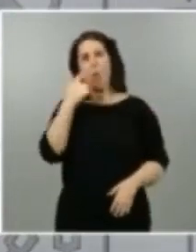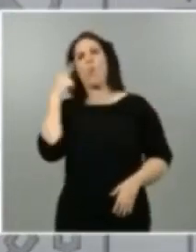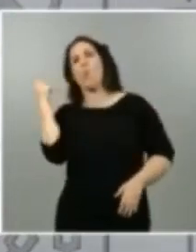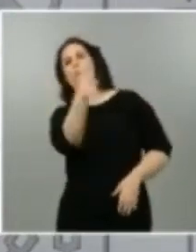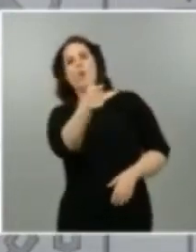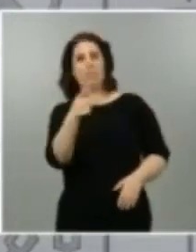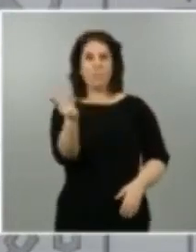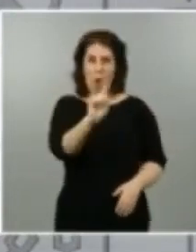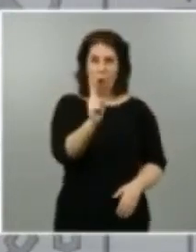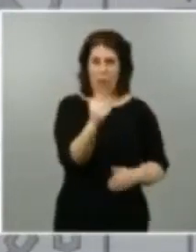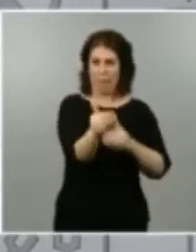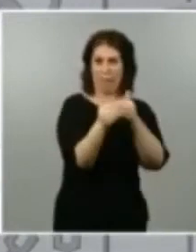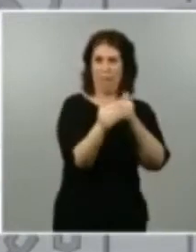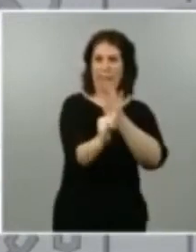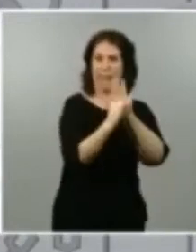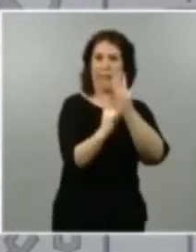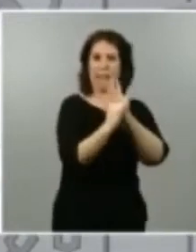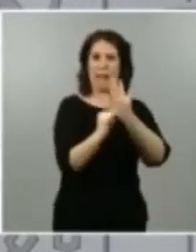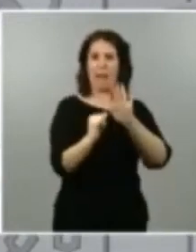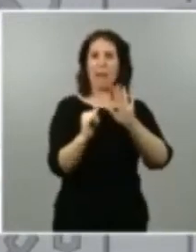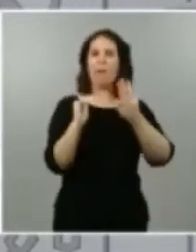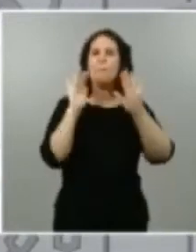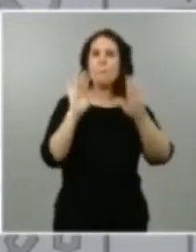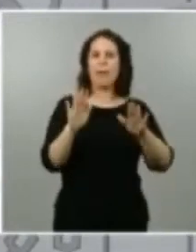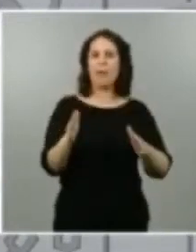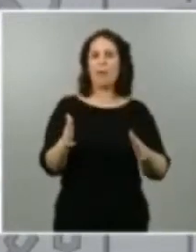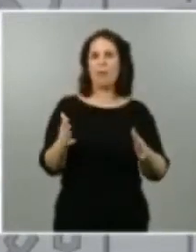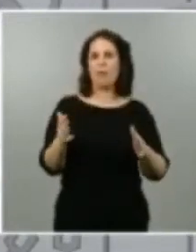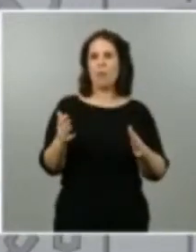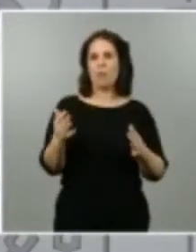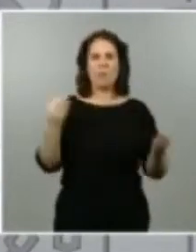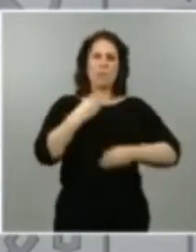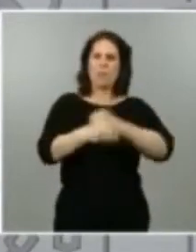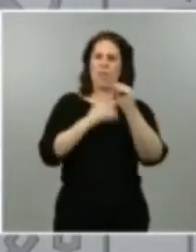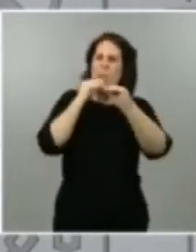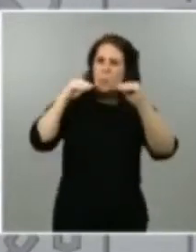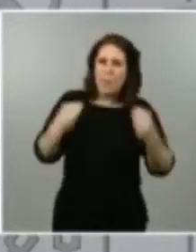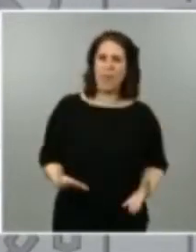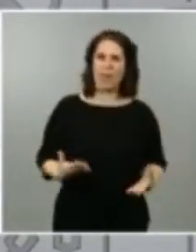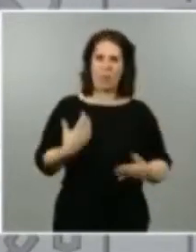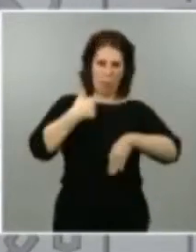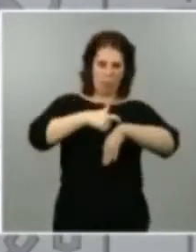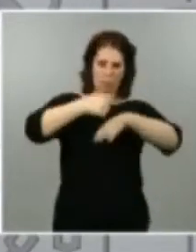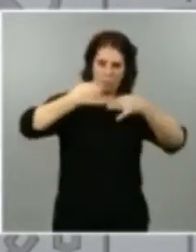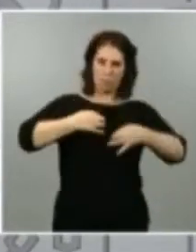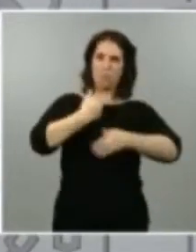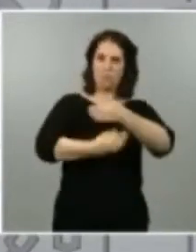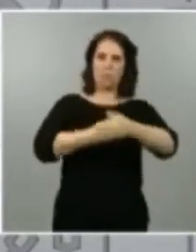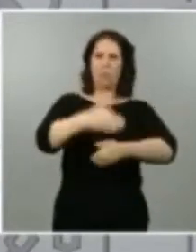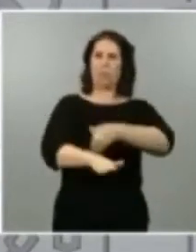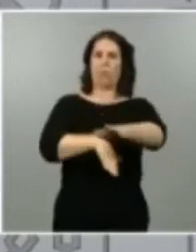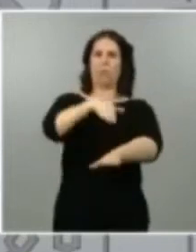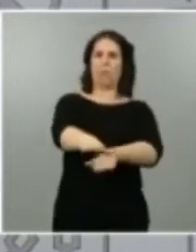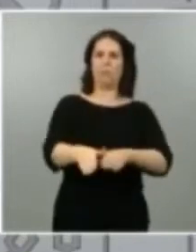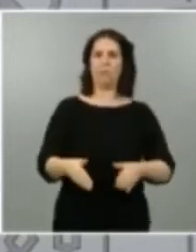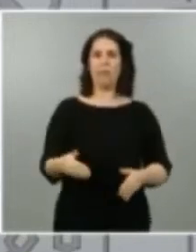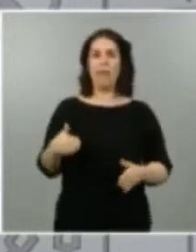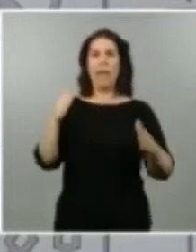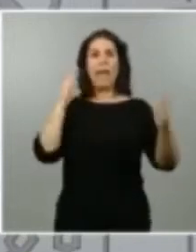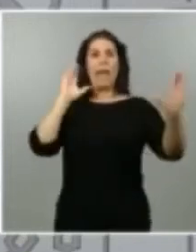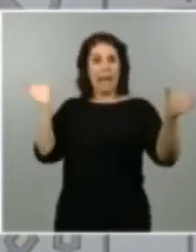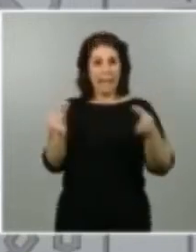o es mañana es una cuestión de hacerlo bien de hacerlo cuando se tiene que hacer el equipo técnico que ha estado evaluando esto en la dirección que la de salud pública